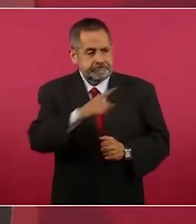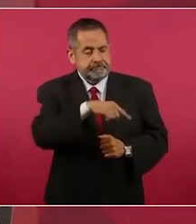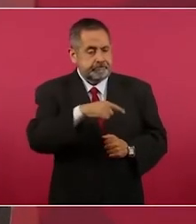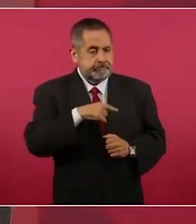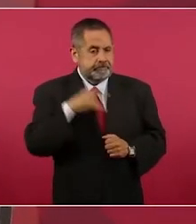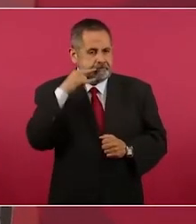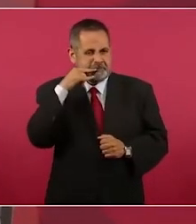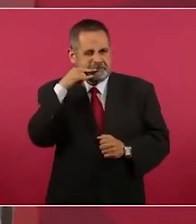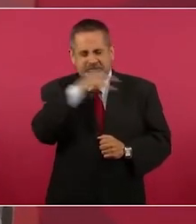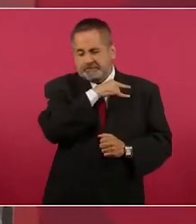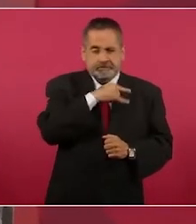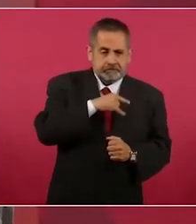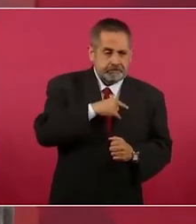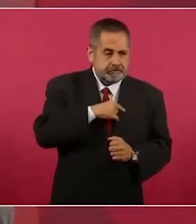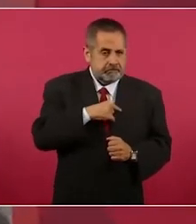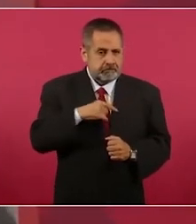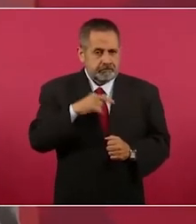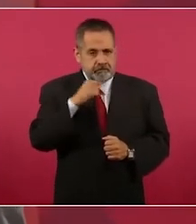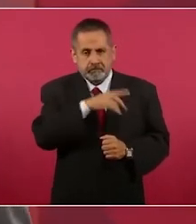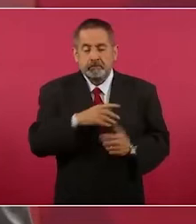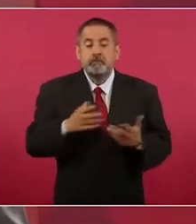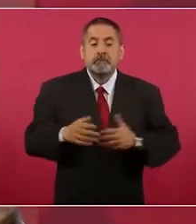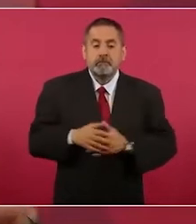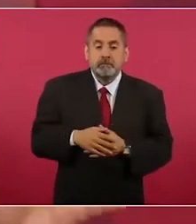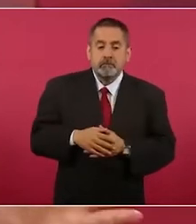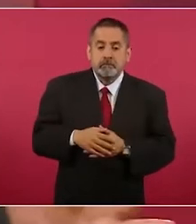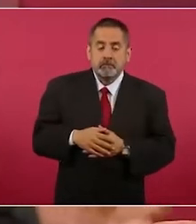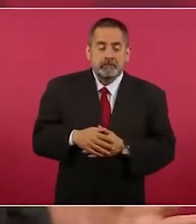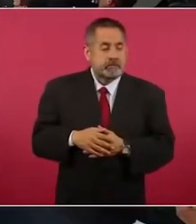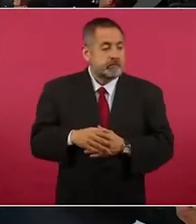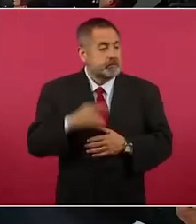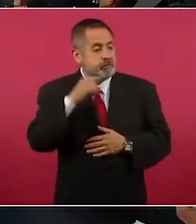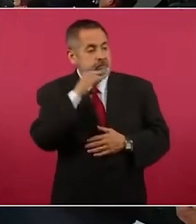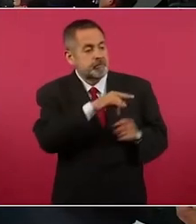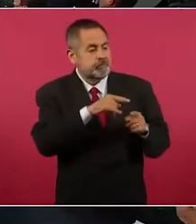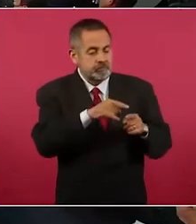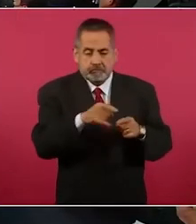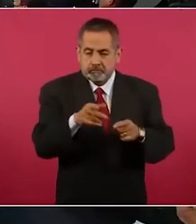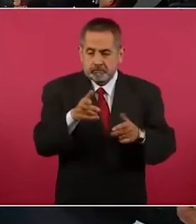hipócritas lo primero que hacen es voltear a ver